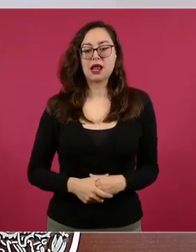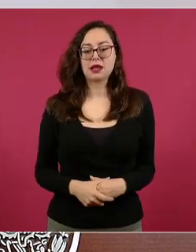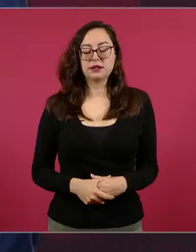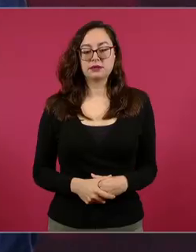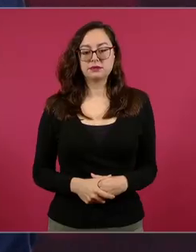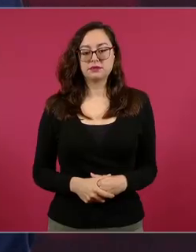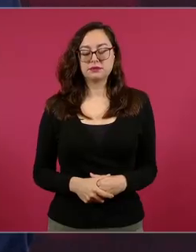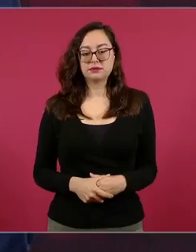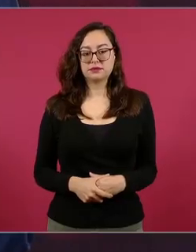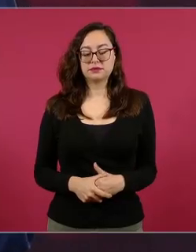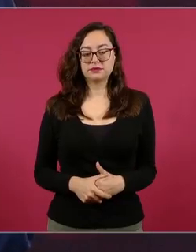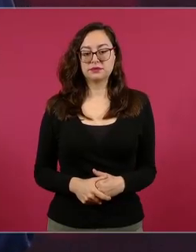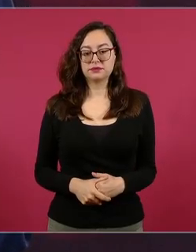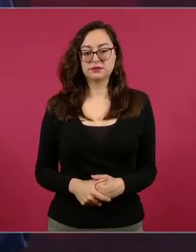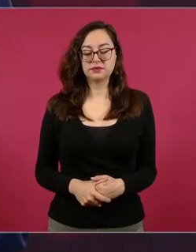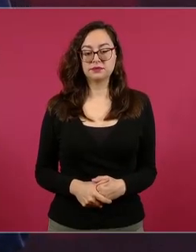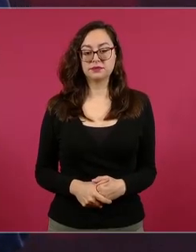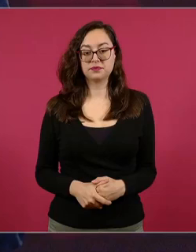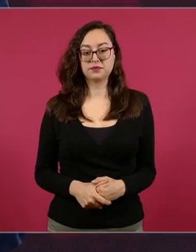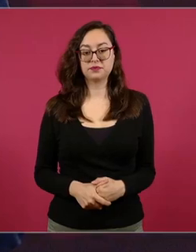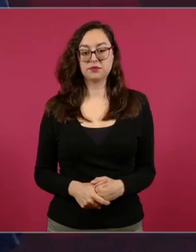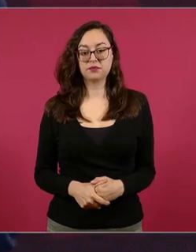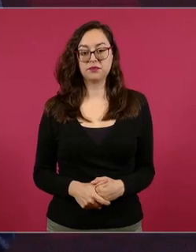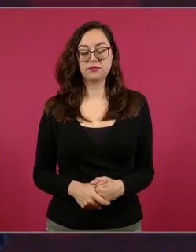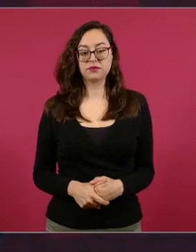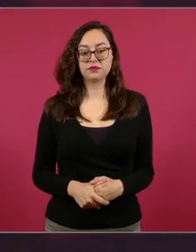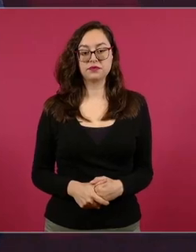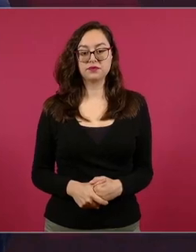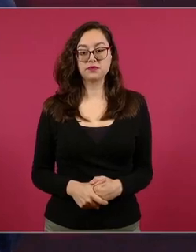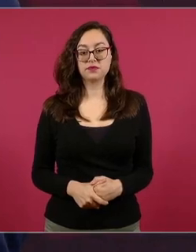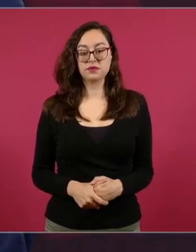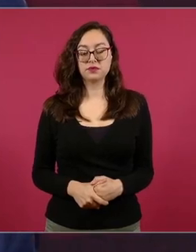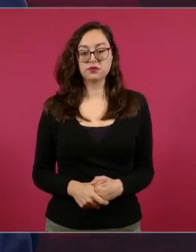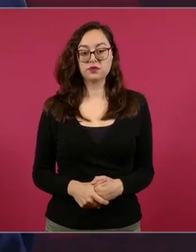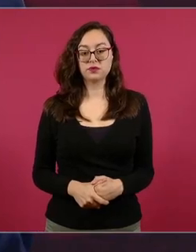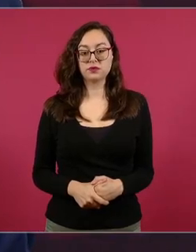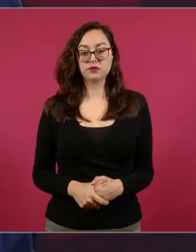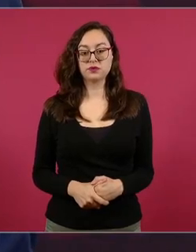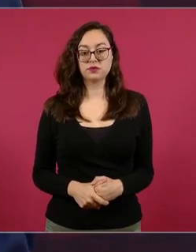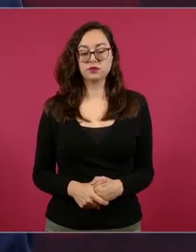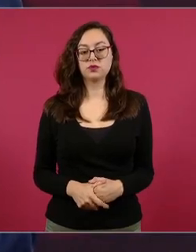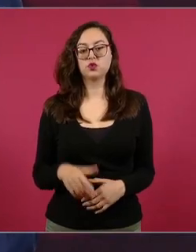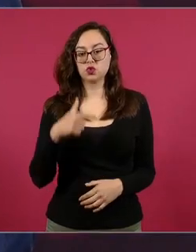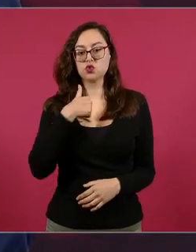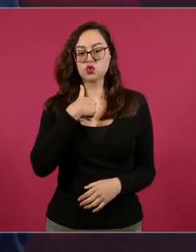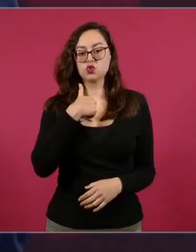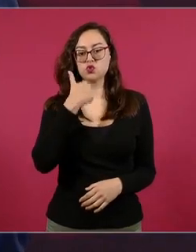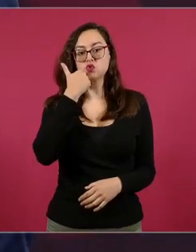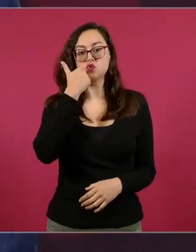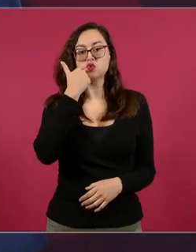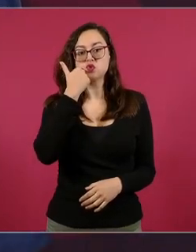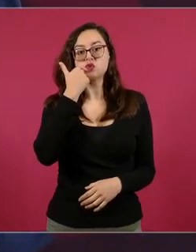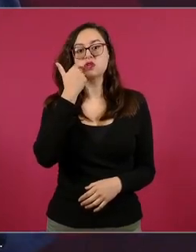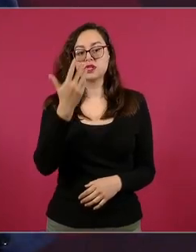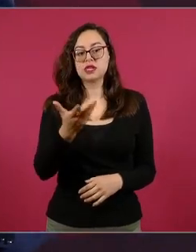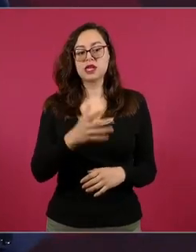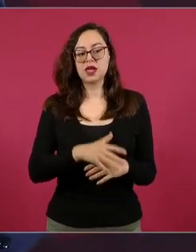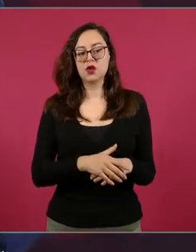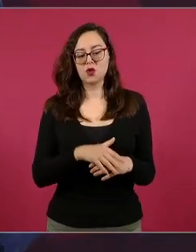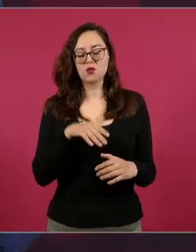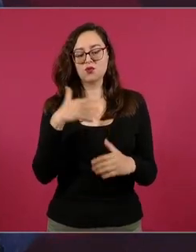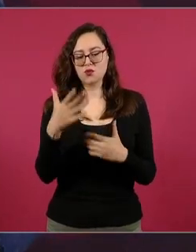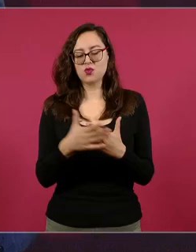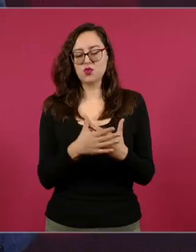Claro que sí tengo ganas de, aunque sea formalmente, aunque no vengan a recibirlas, pero sí le quiero dar sus medallas